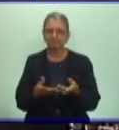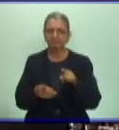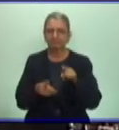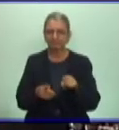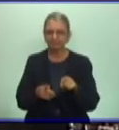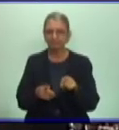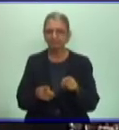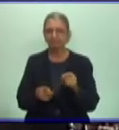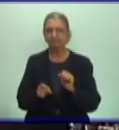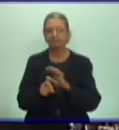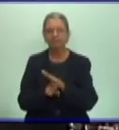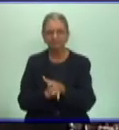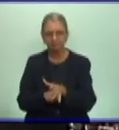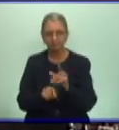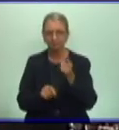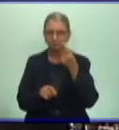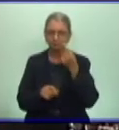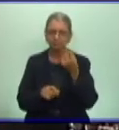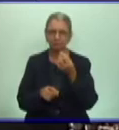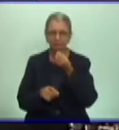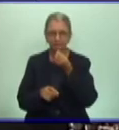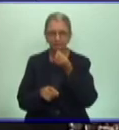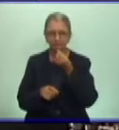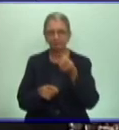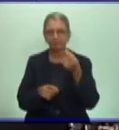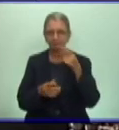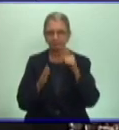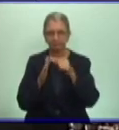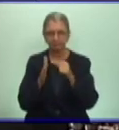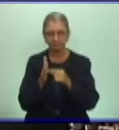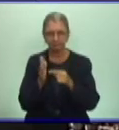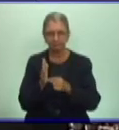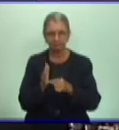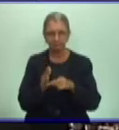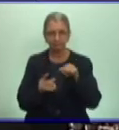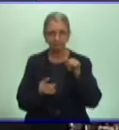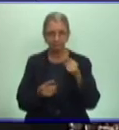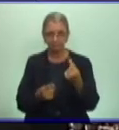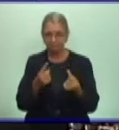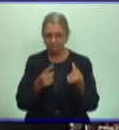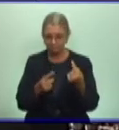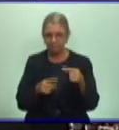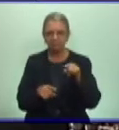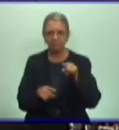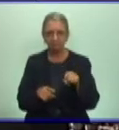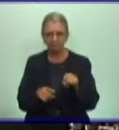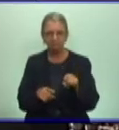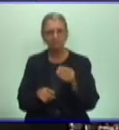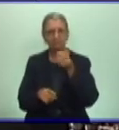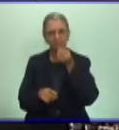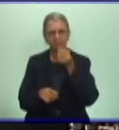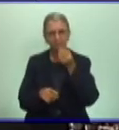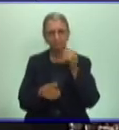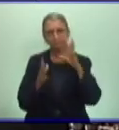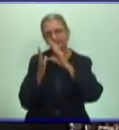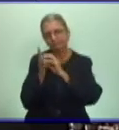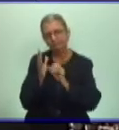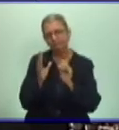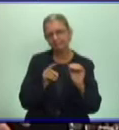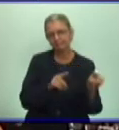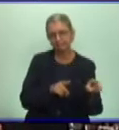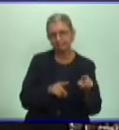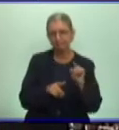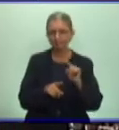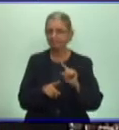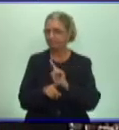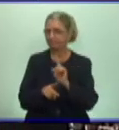de pandemia. Hay varias plataformas que tienen estas clases para que usted se las pueda descargar y ver en caso de que por una